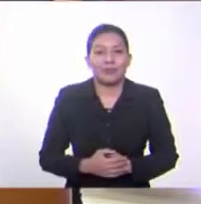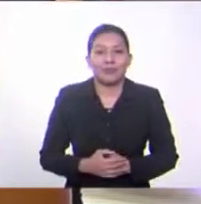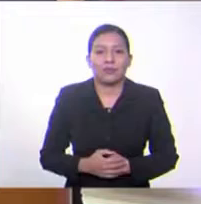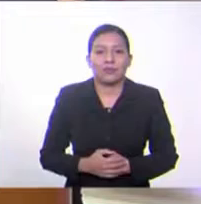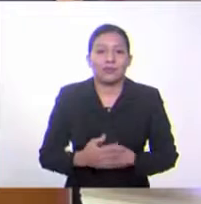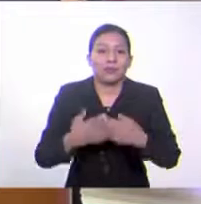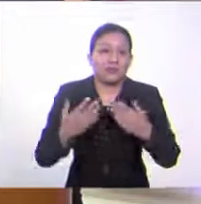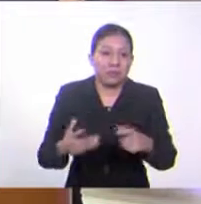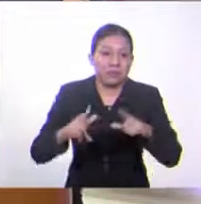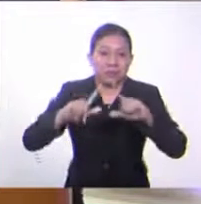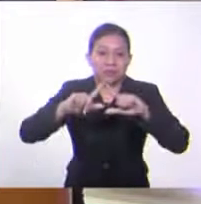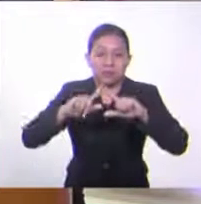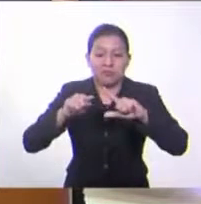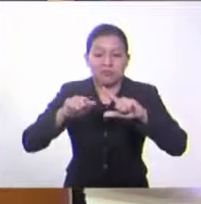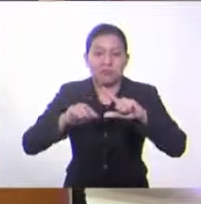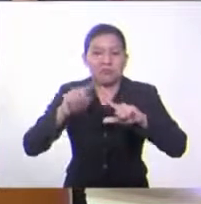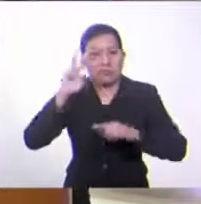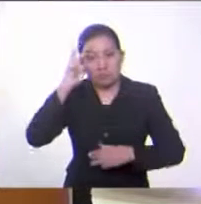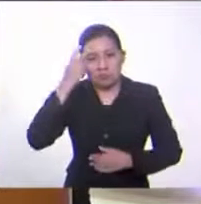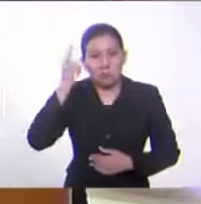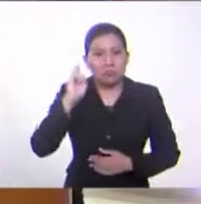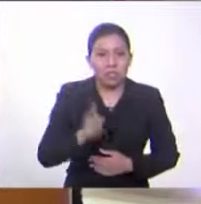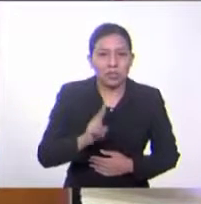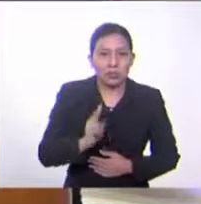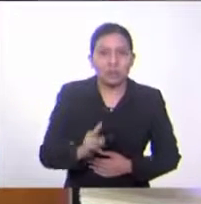también mide 65 grados.